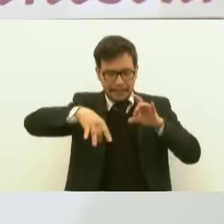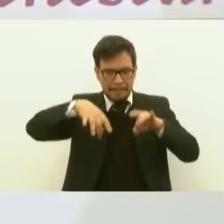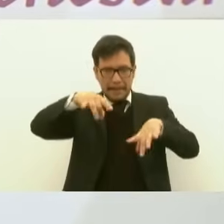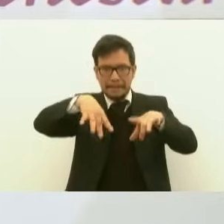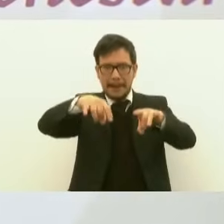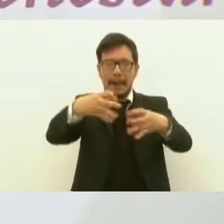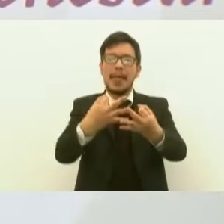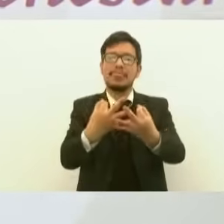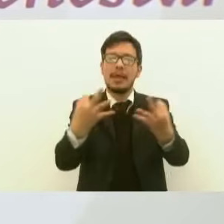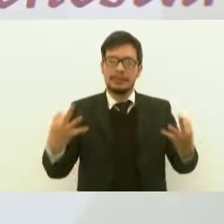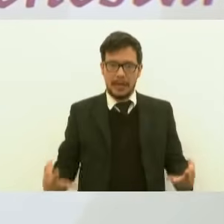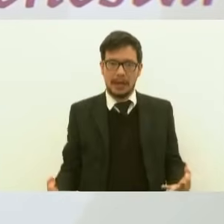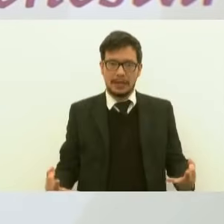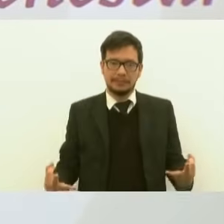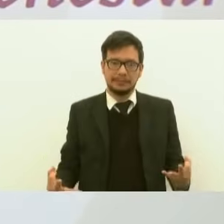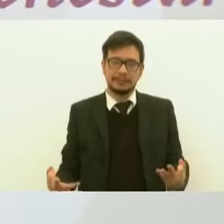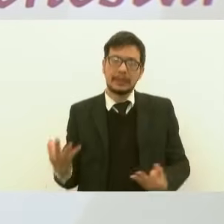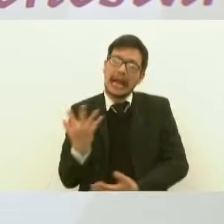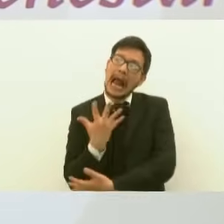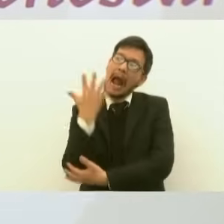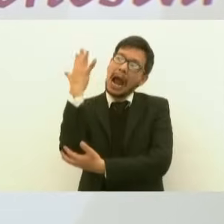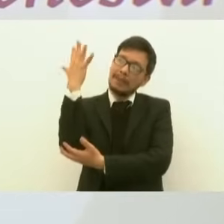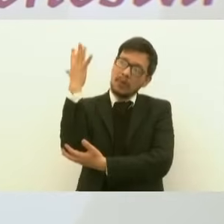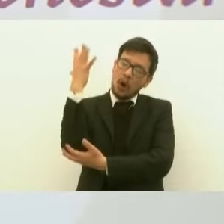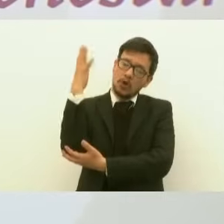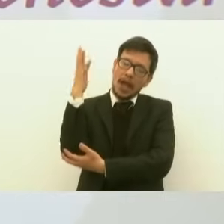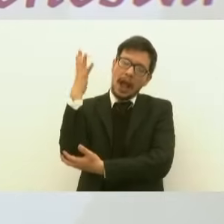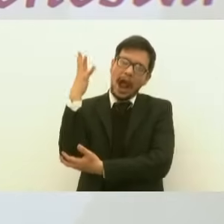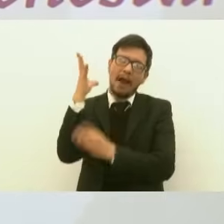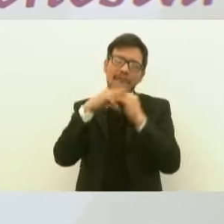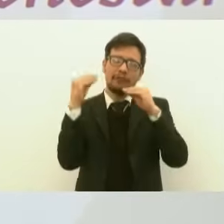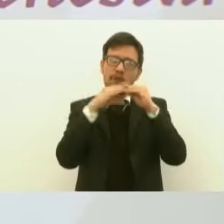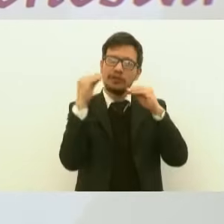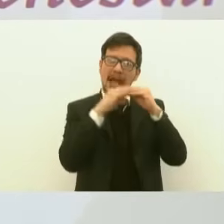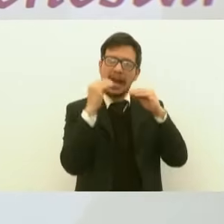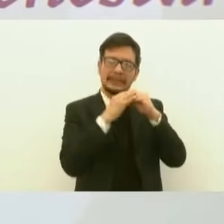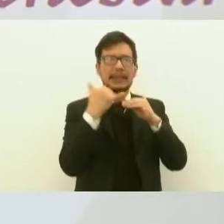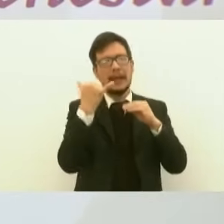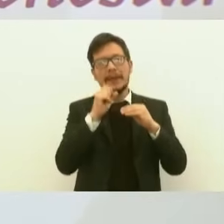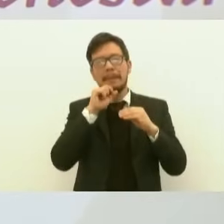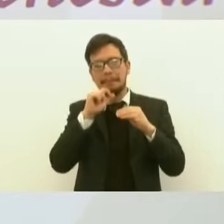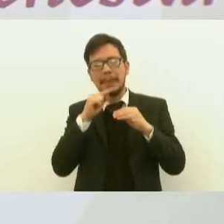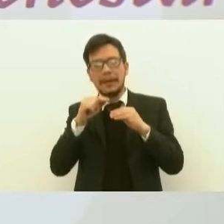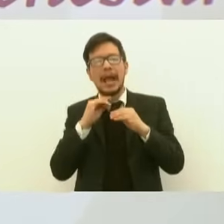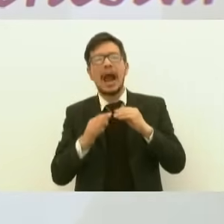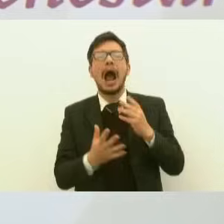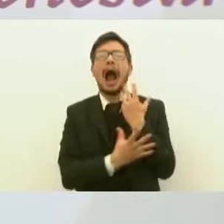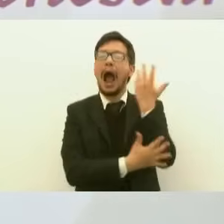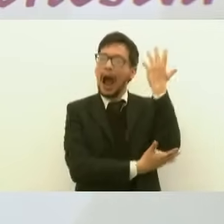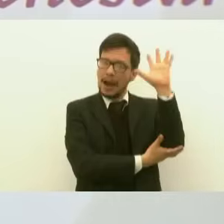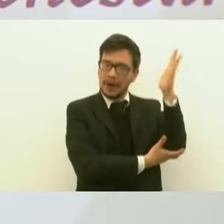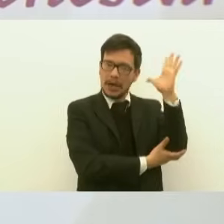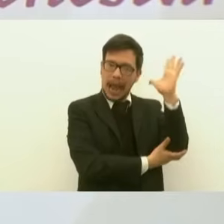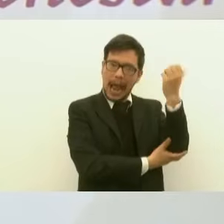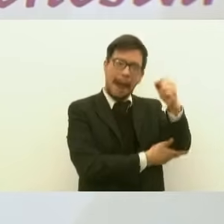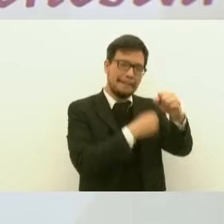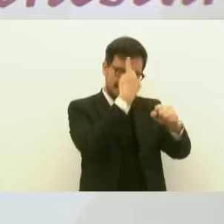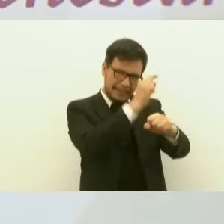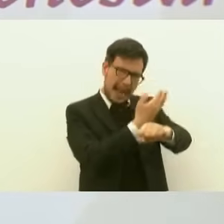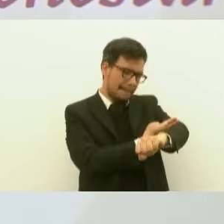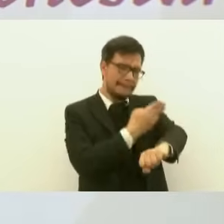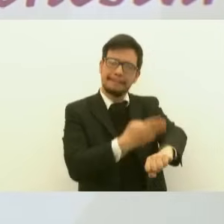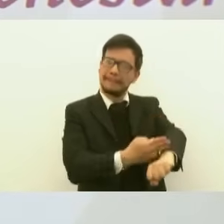tierras de árboles frutales y maderables. Este programa también continúa porque es de los que